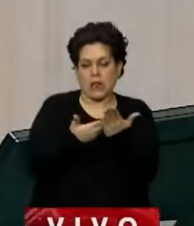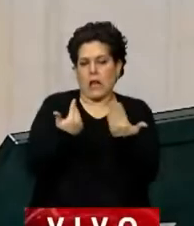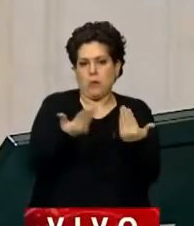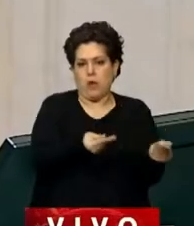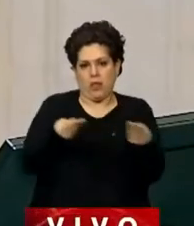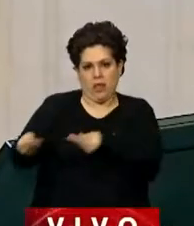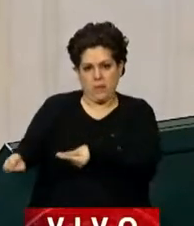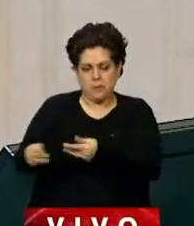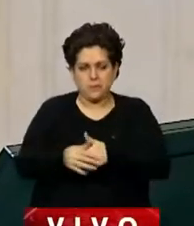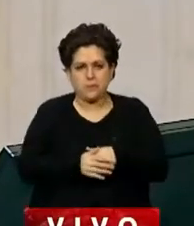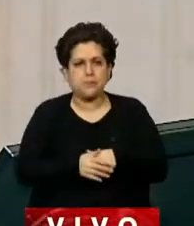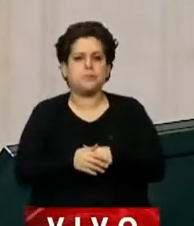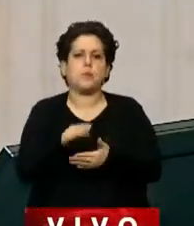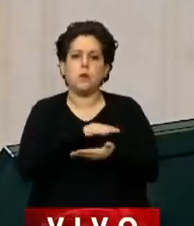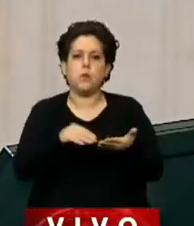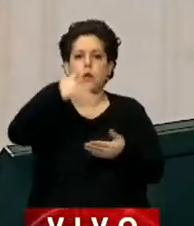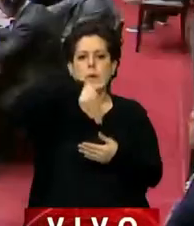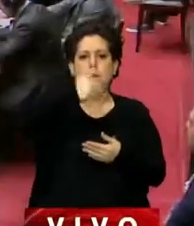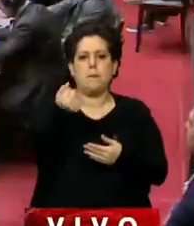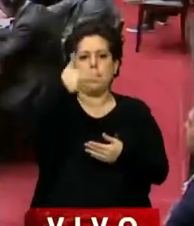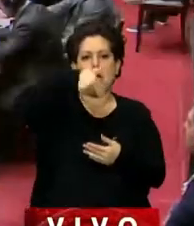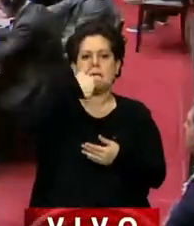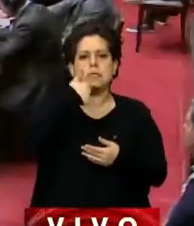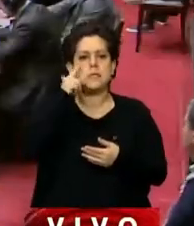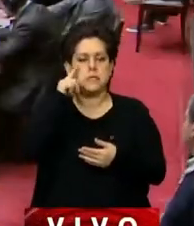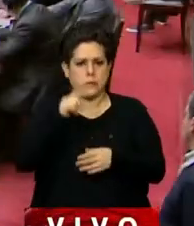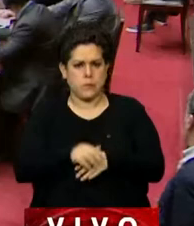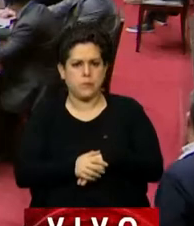Tiene la palabra el diputado Rubén Manzi.